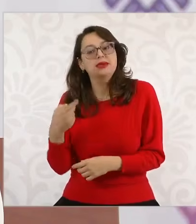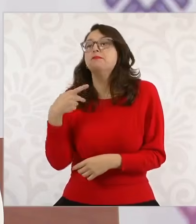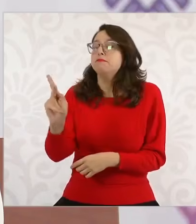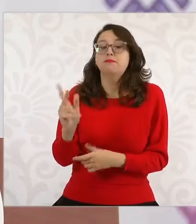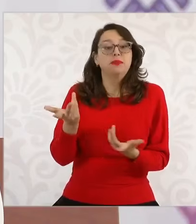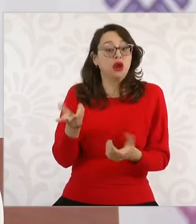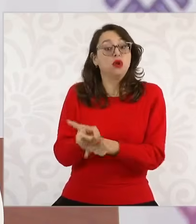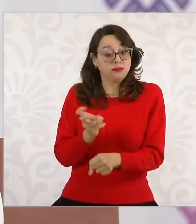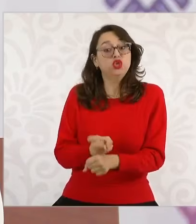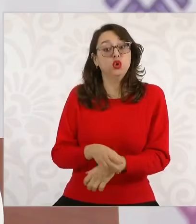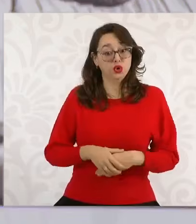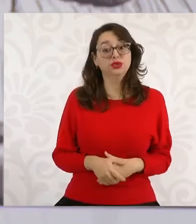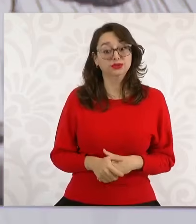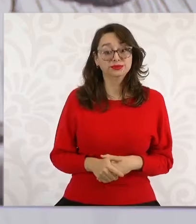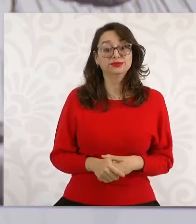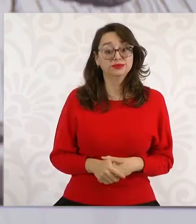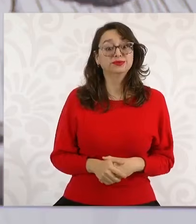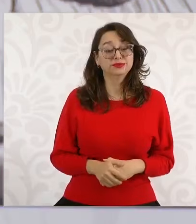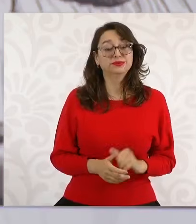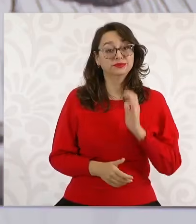tampoco se atrevió a no invitarlo.